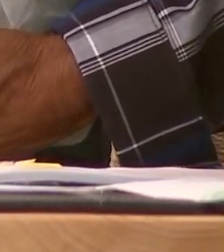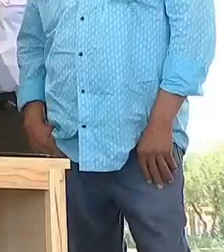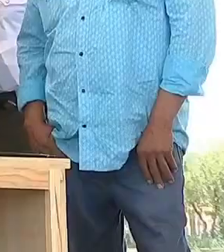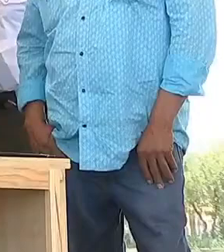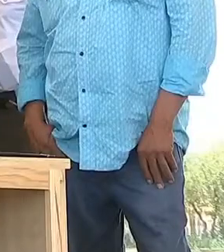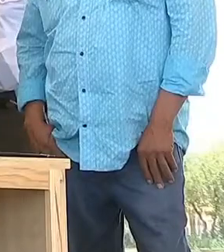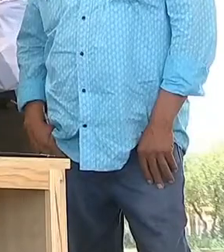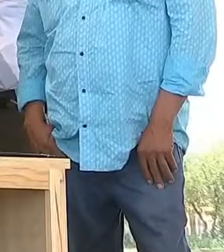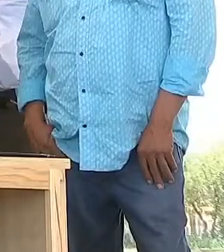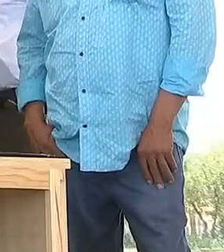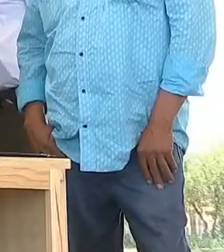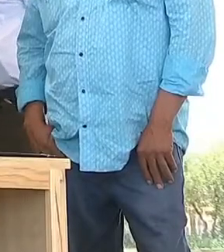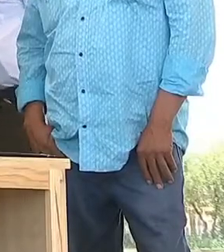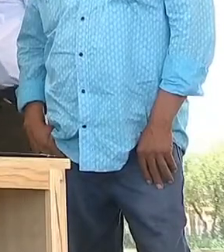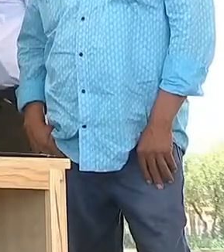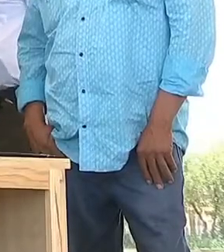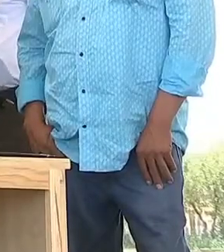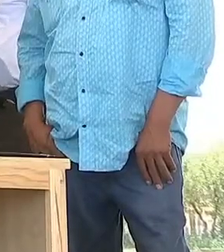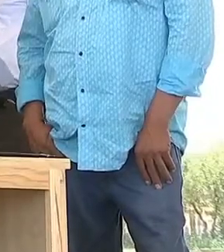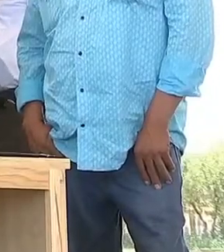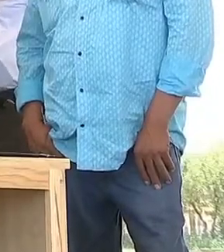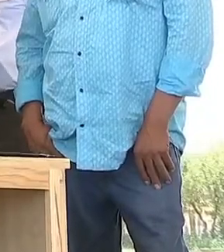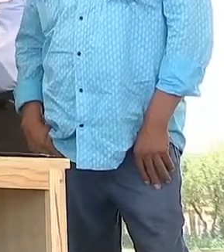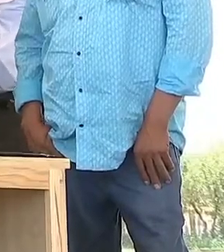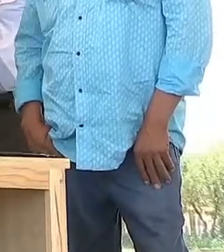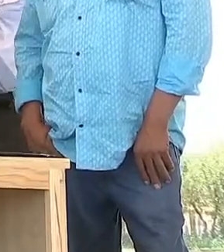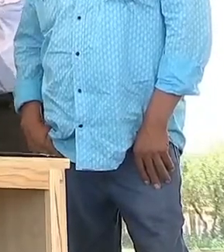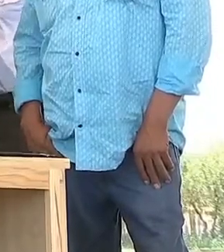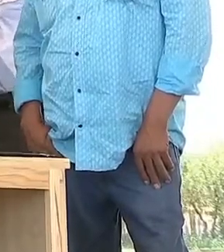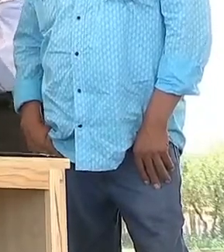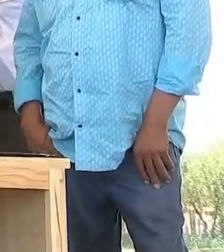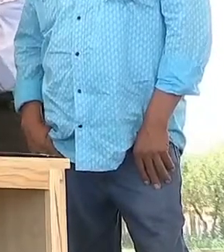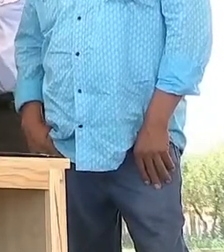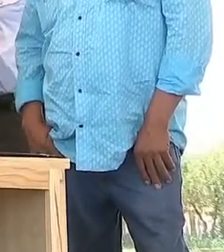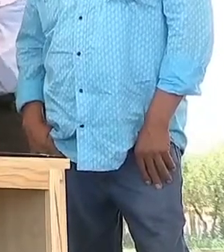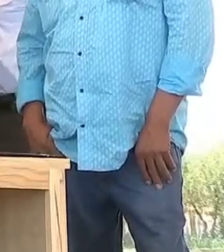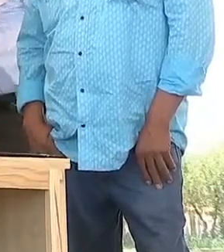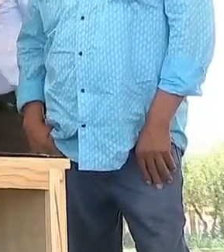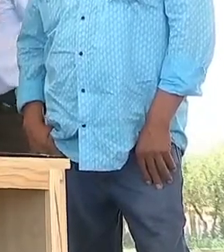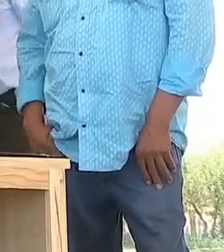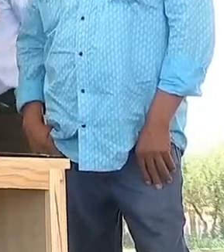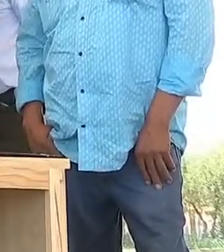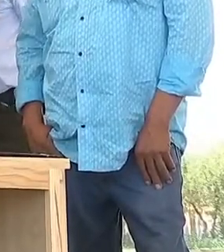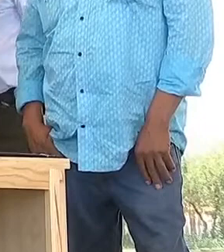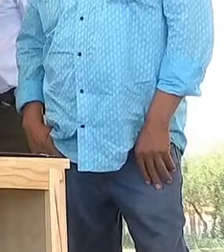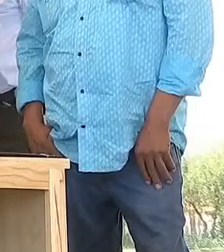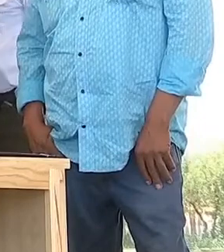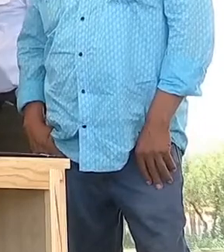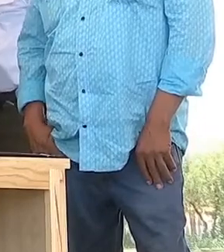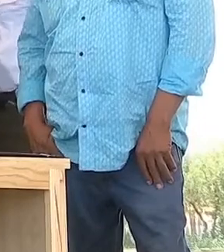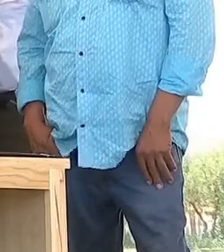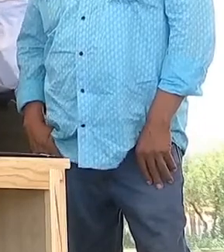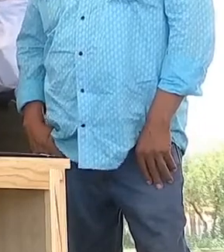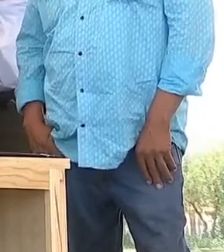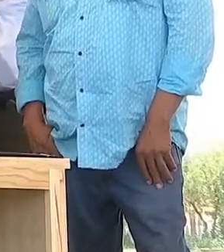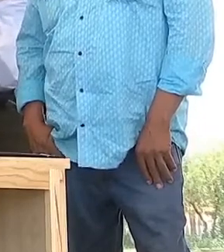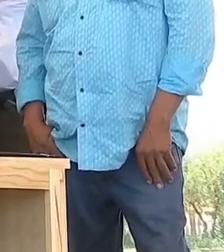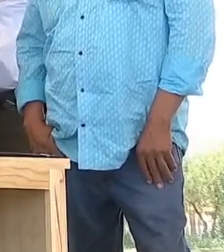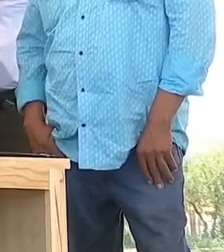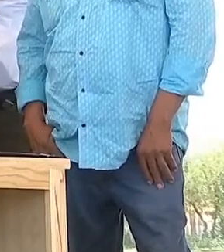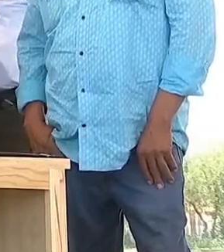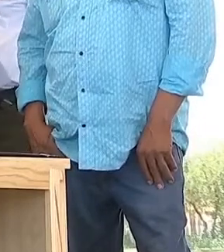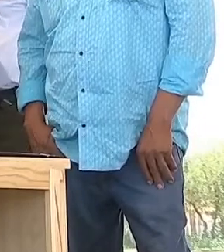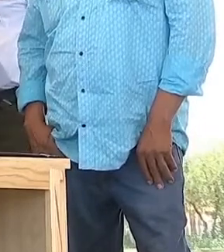tierra. Ay chukula yanin toko guajiosia que tiba una lensu yokawa wame